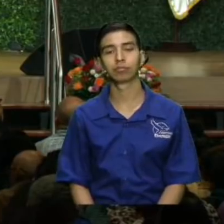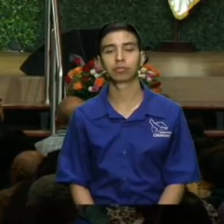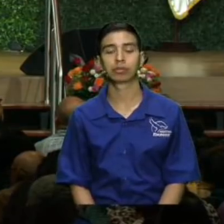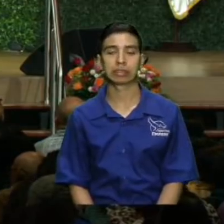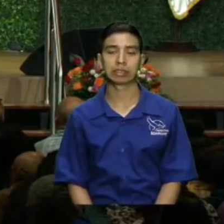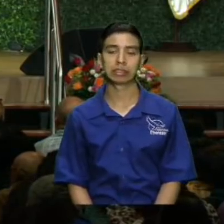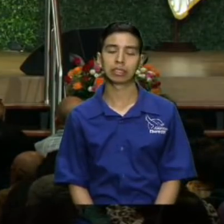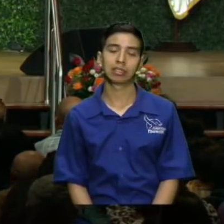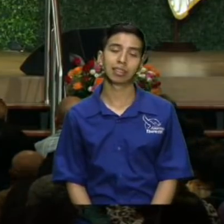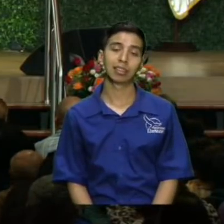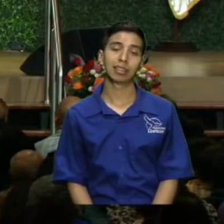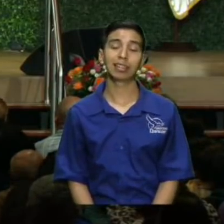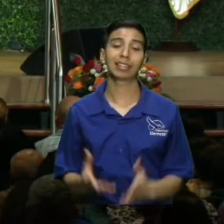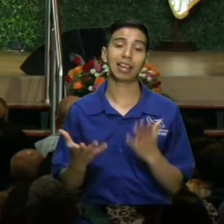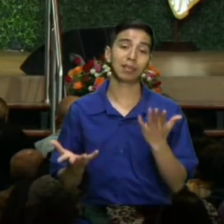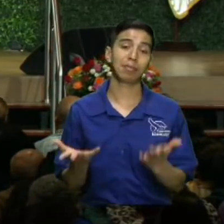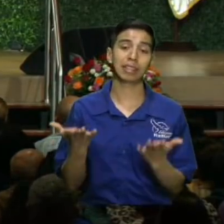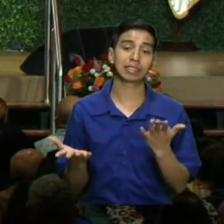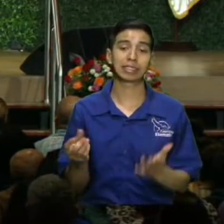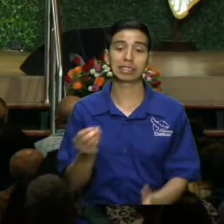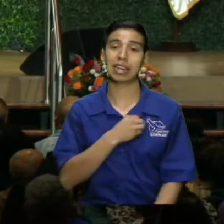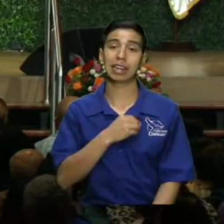Y andas buscando un consejo.